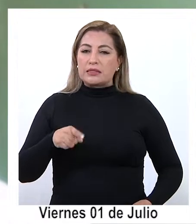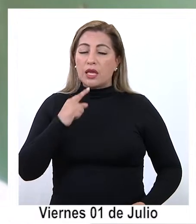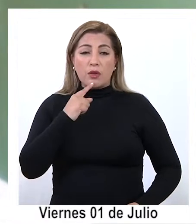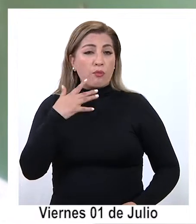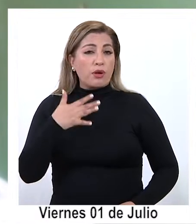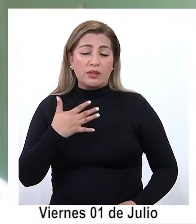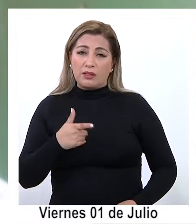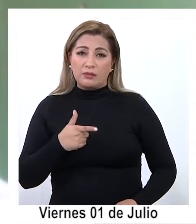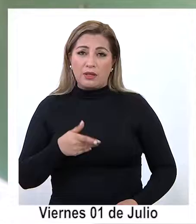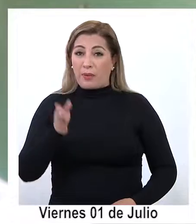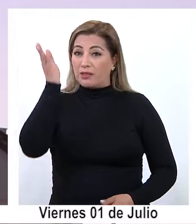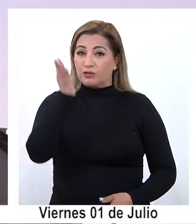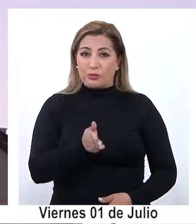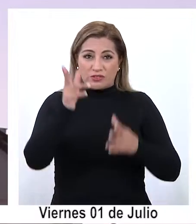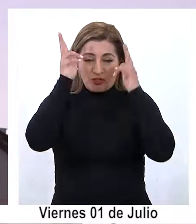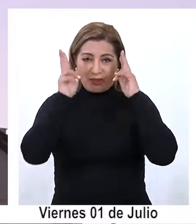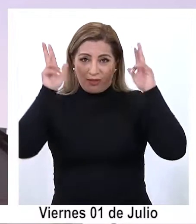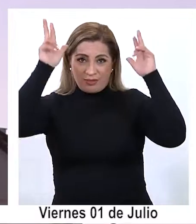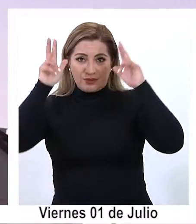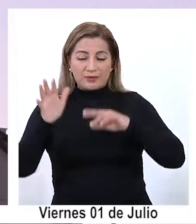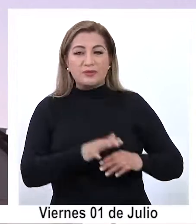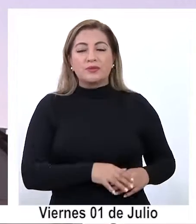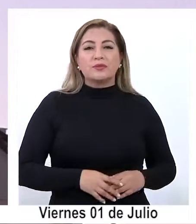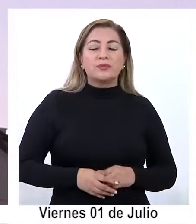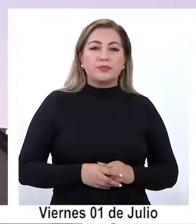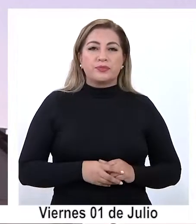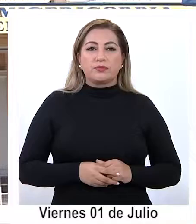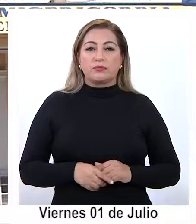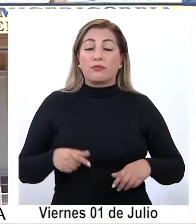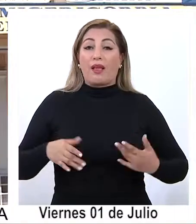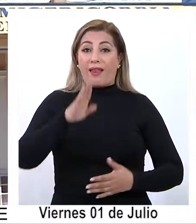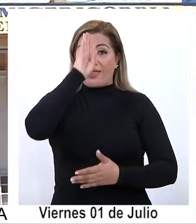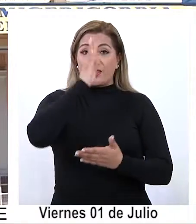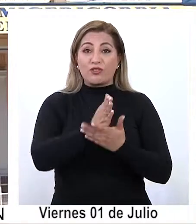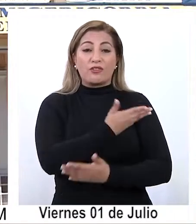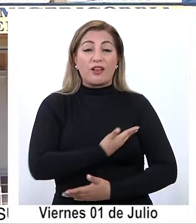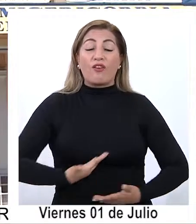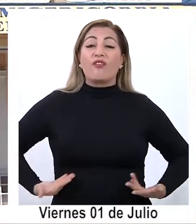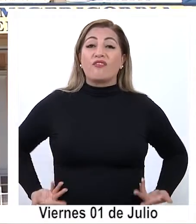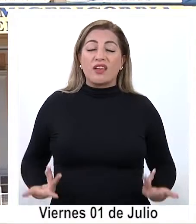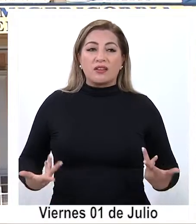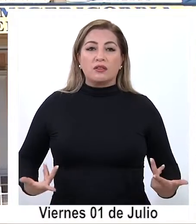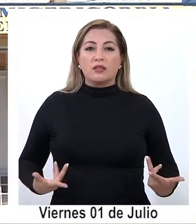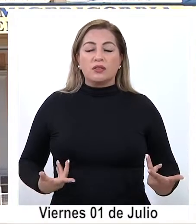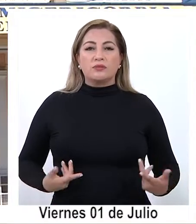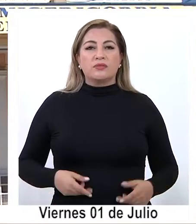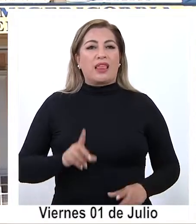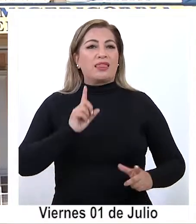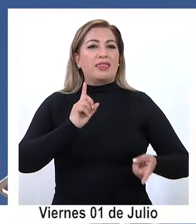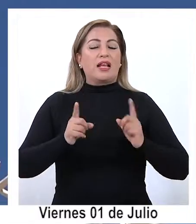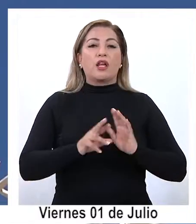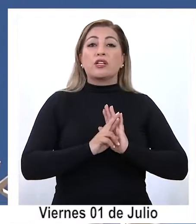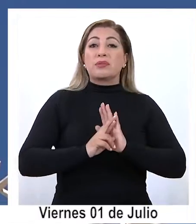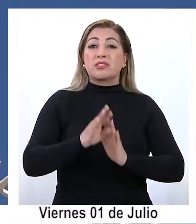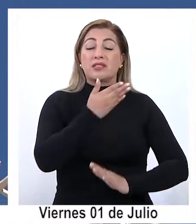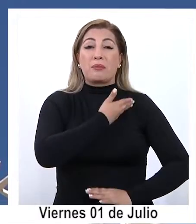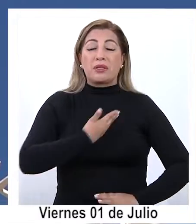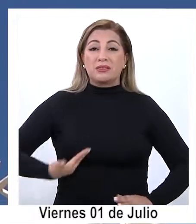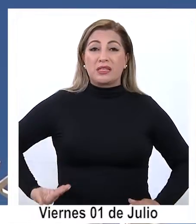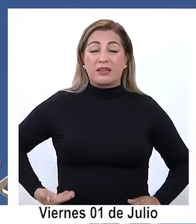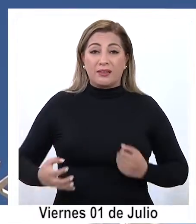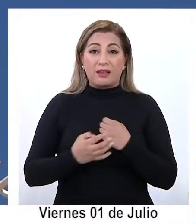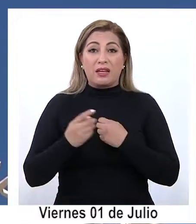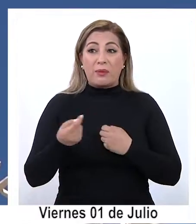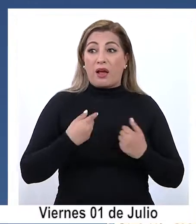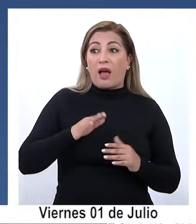clave para poder suspensión. La decisión que adoptó el gobierno y que fue avalada por el delegado presidencial de